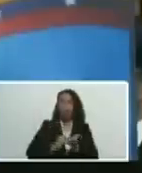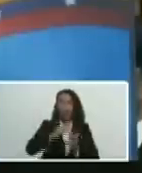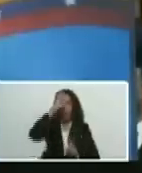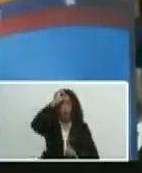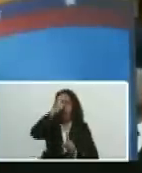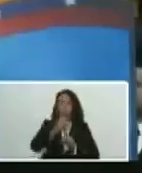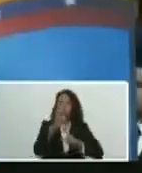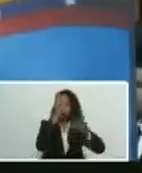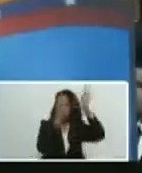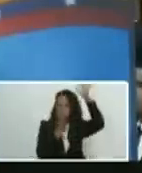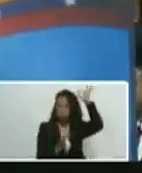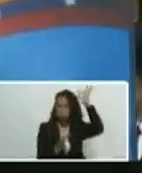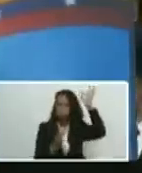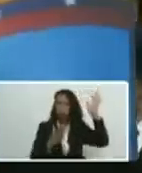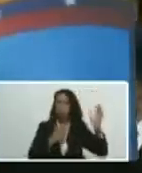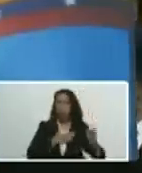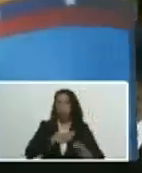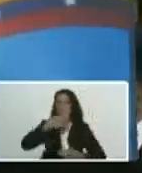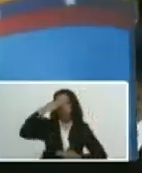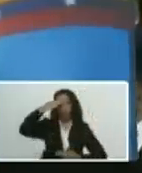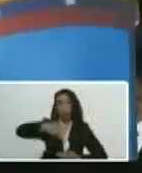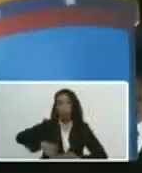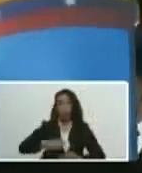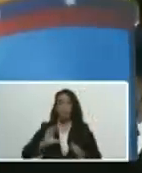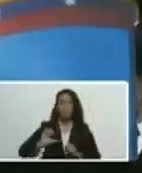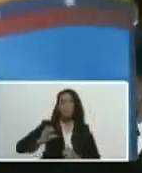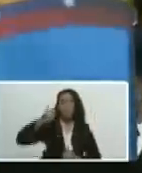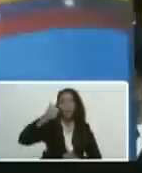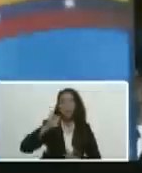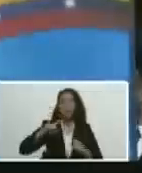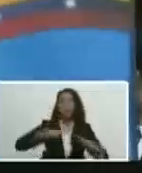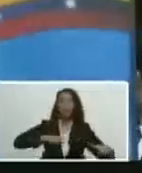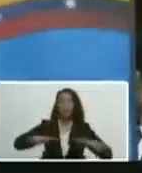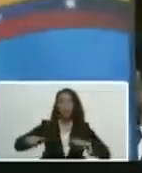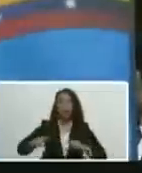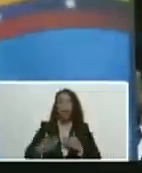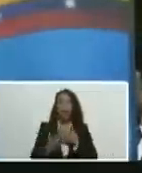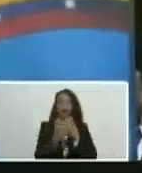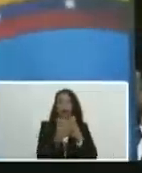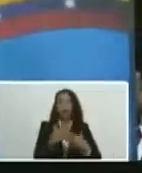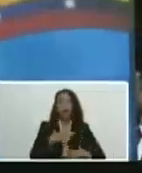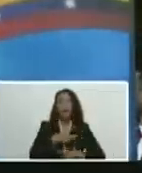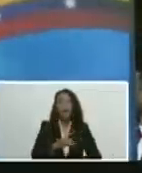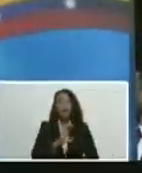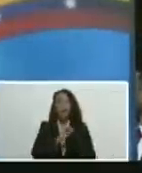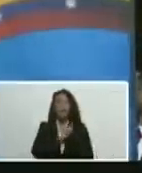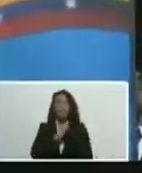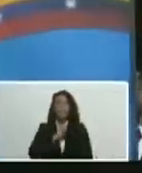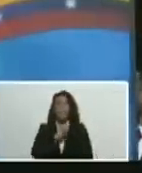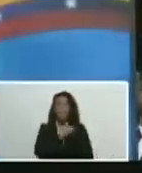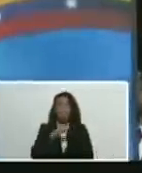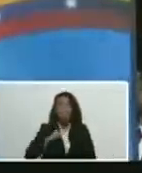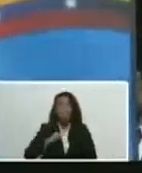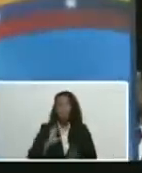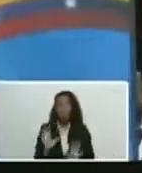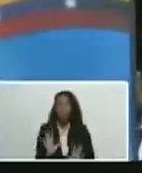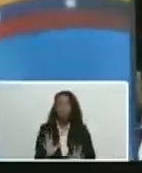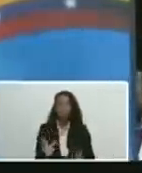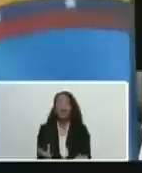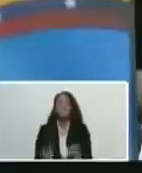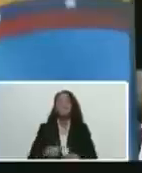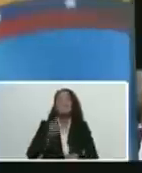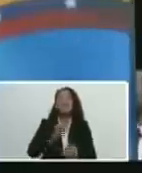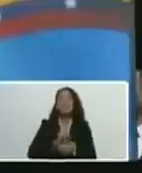rol como hombres de Estado, es decir, anteponer los intereses de la República ante cualquier